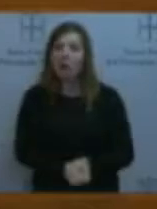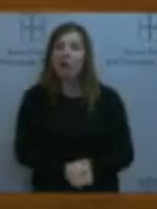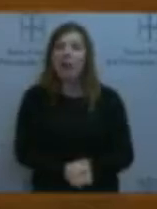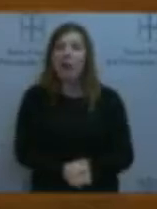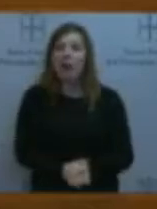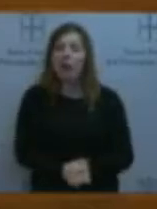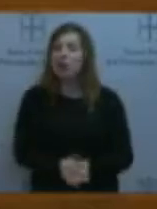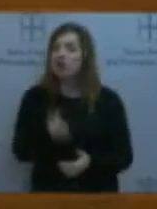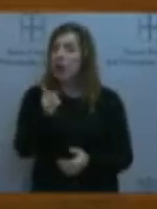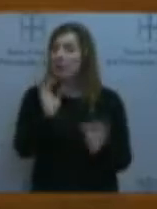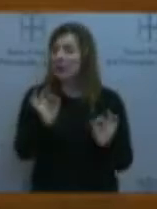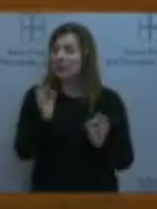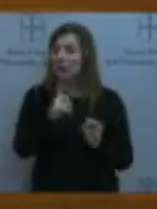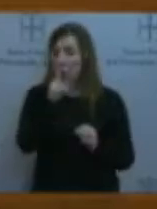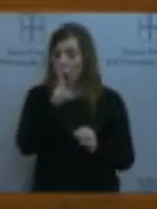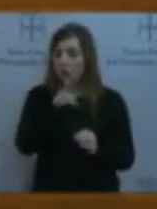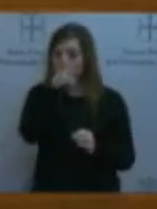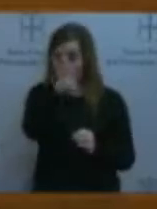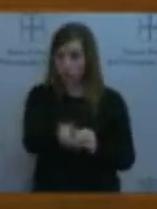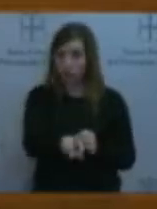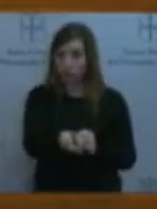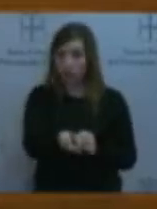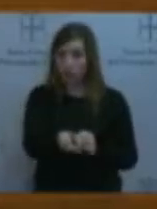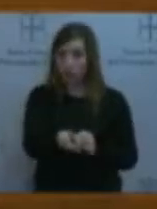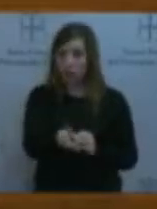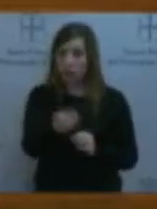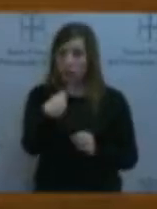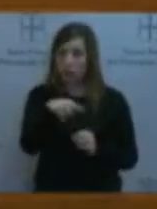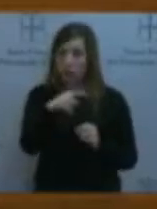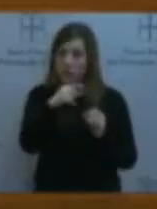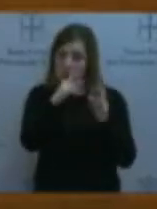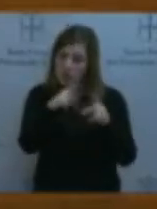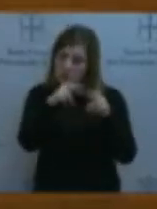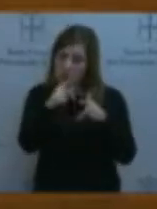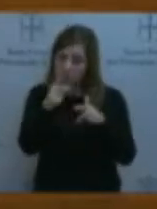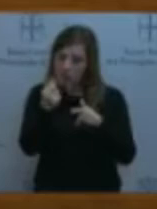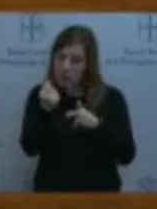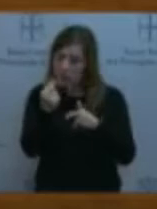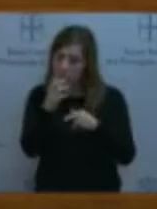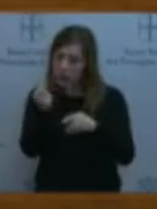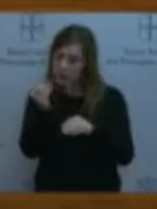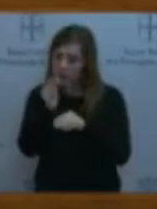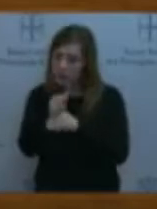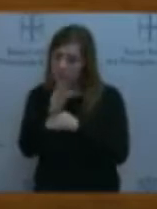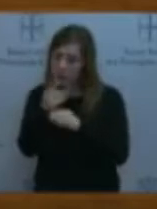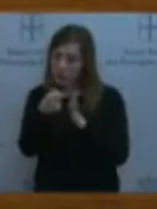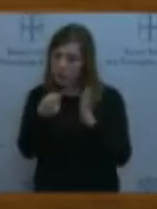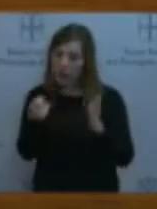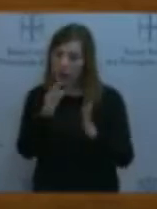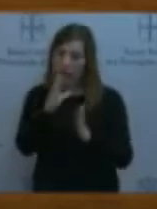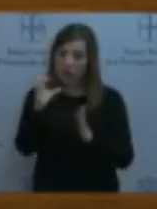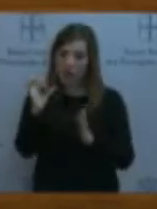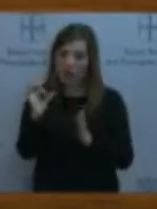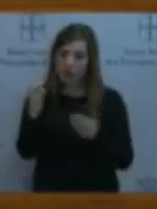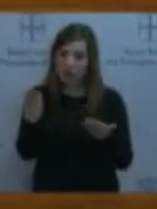No solo eso, es que 2 años después hemos encontrado el dinero para financiarla, sale gratis porque hemos eliminado el CES. Con